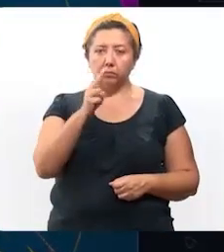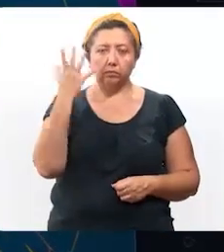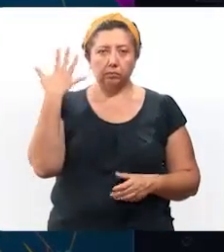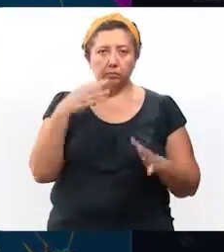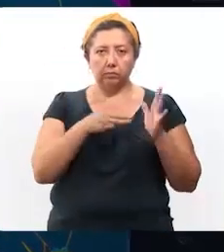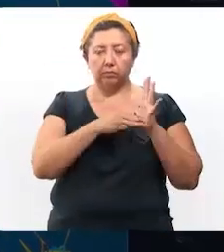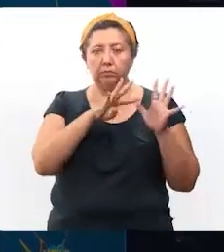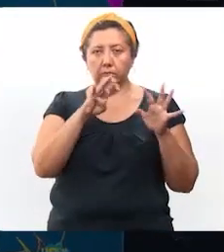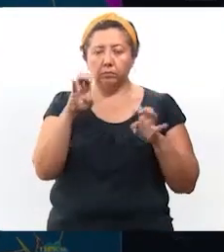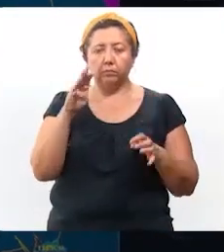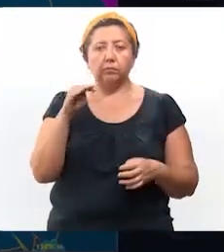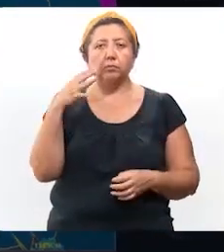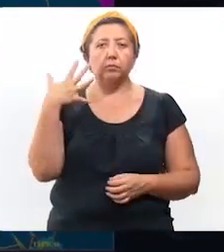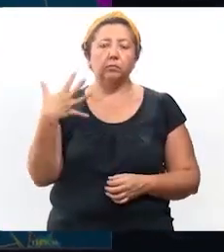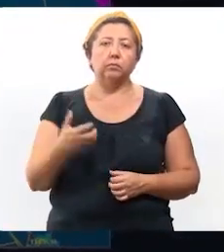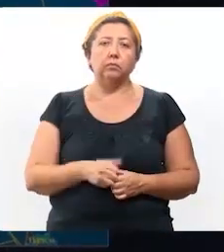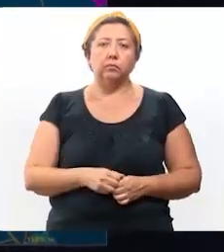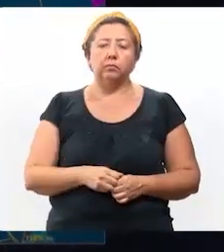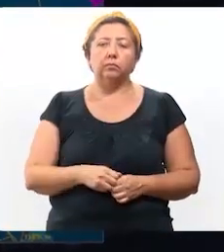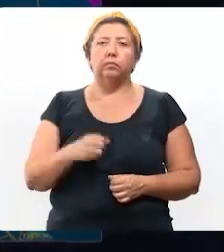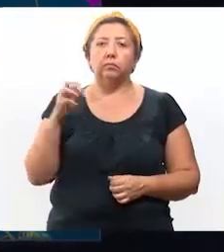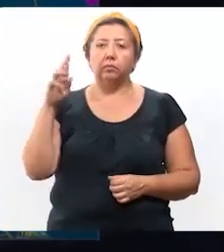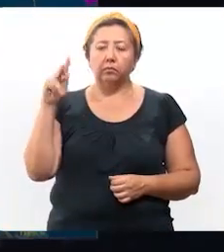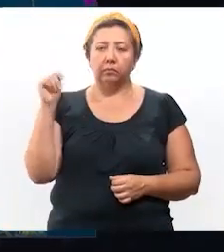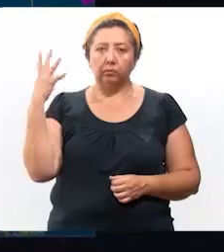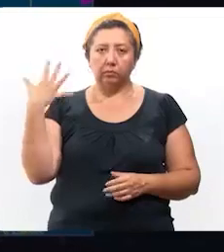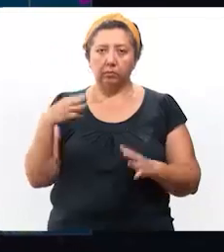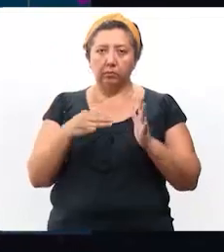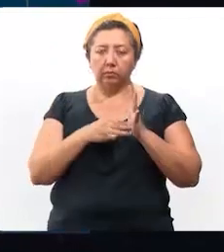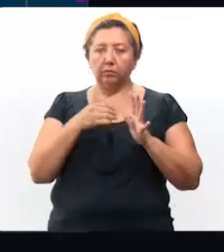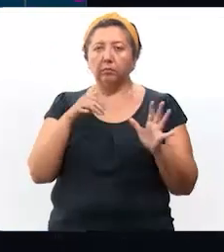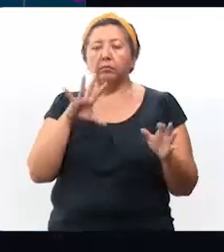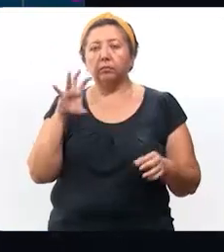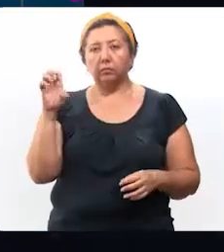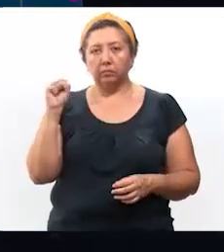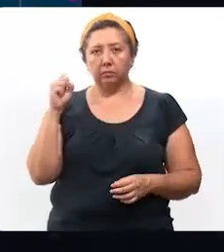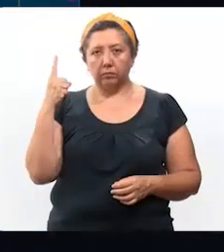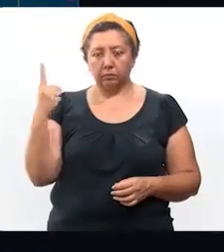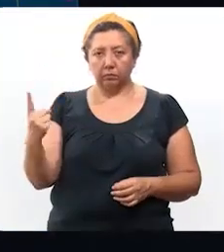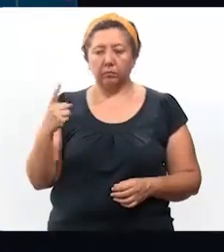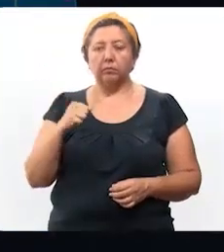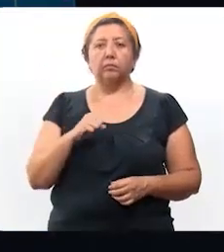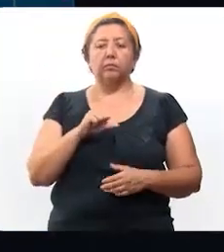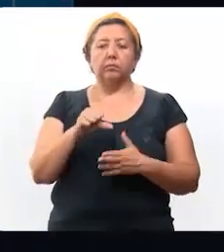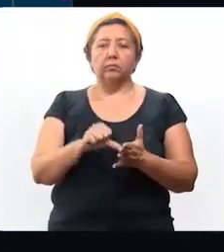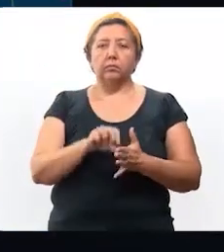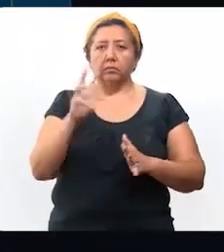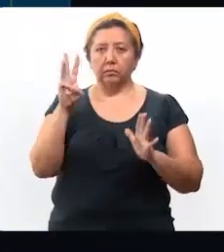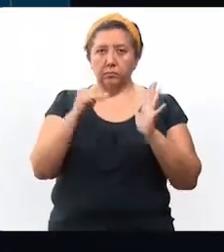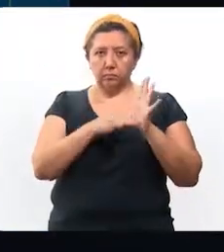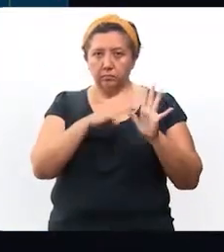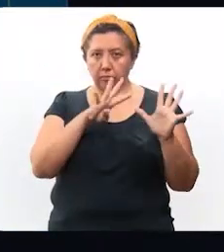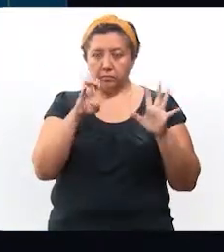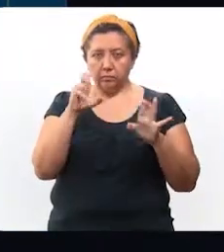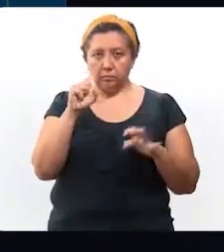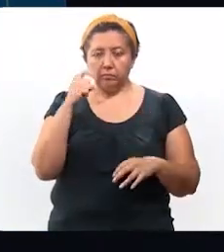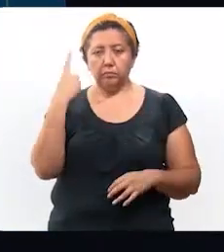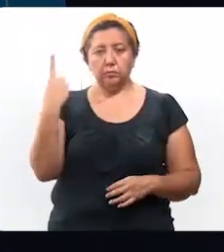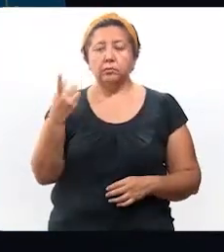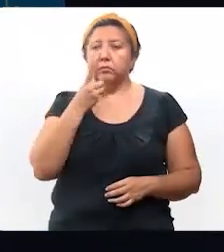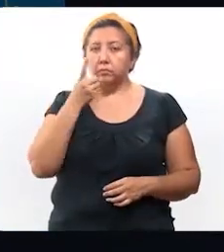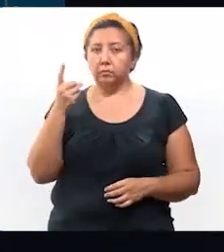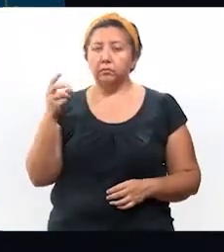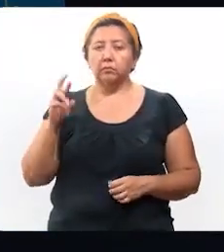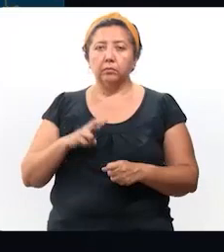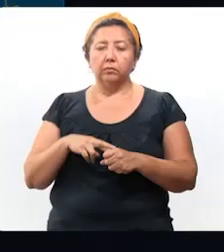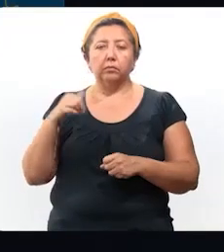norte 10.995, en la zona oriente 10.561, en la zona centro 3.921, en